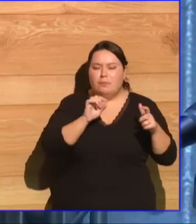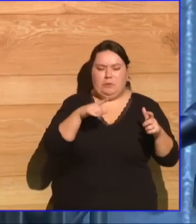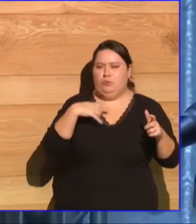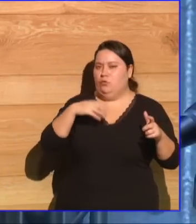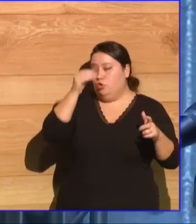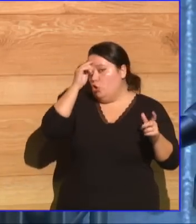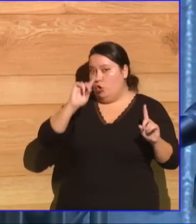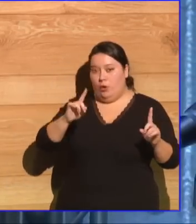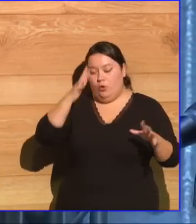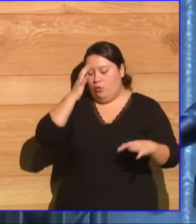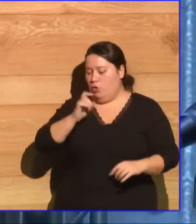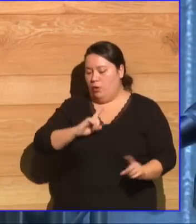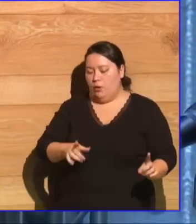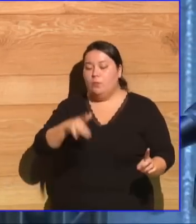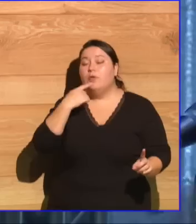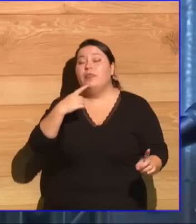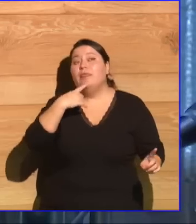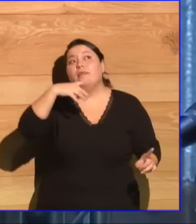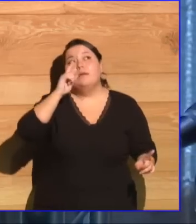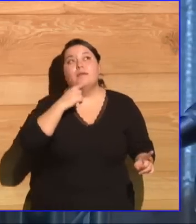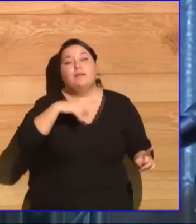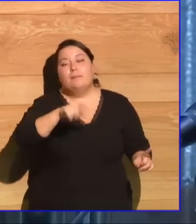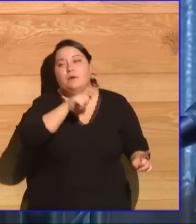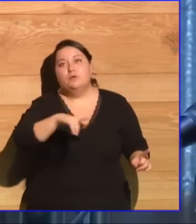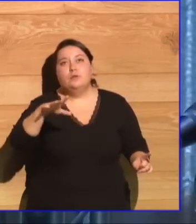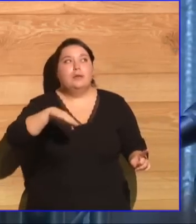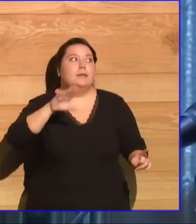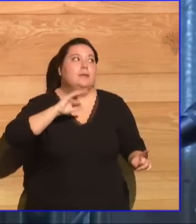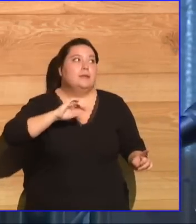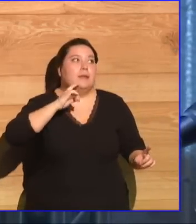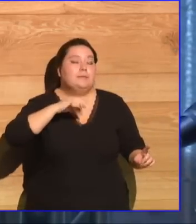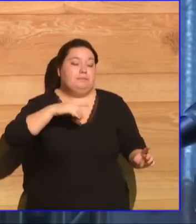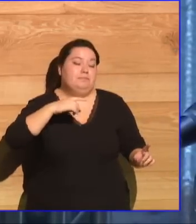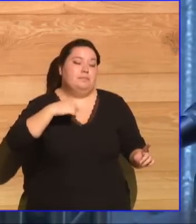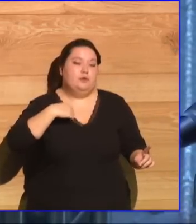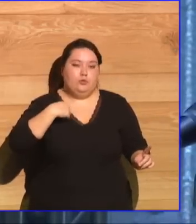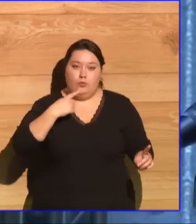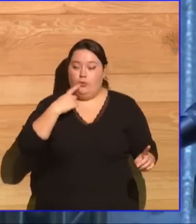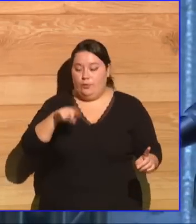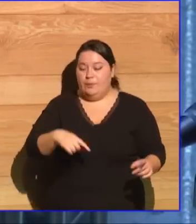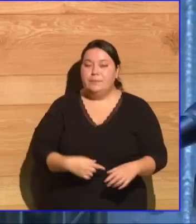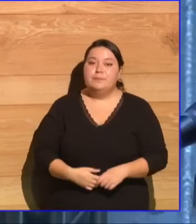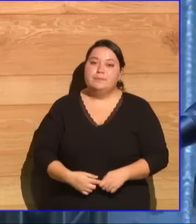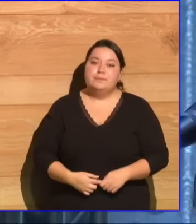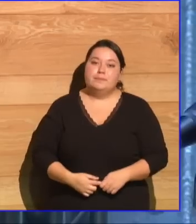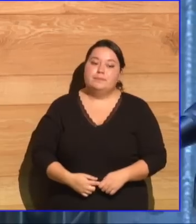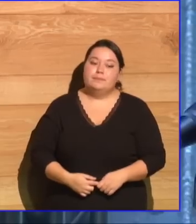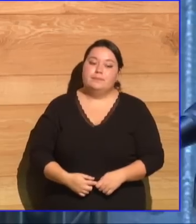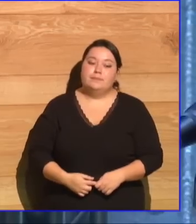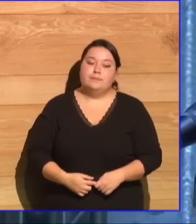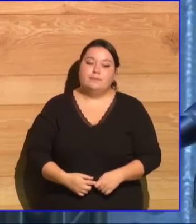creo, pero dicen los entendidos en la saga Indiana Jones, entre ellos yo, que